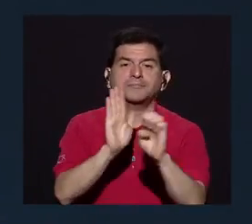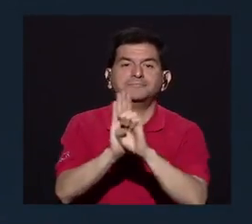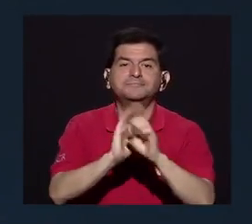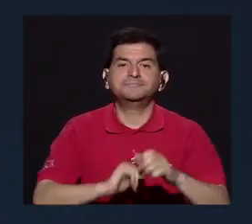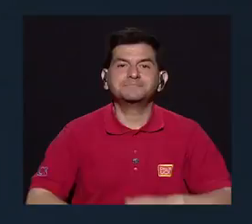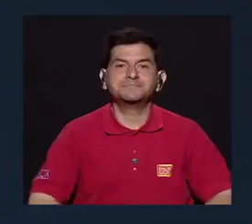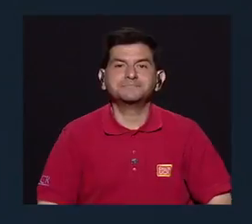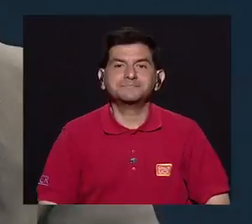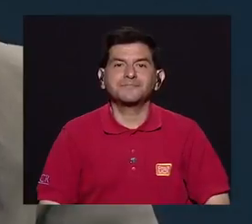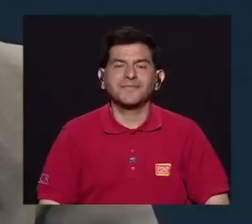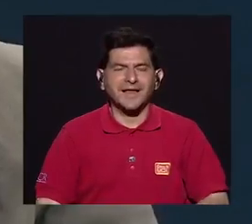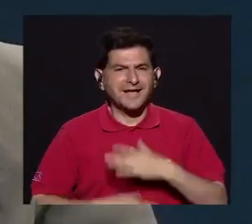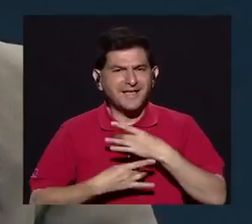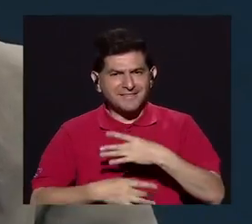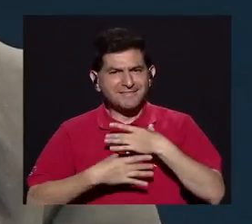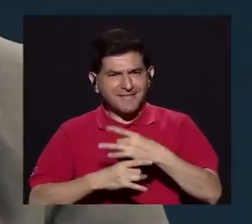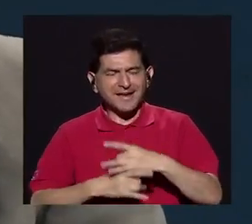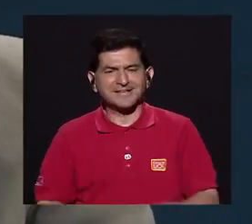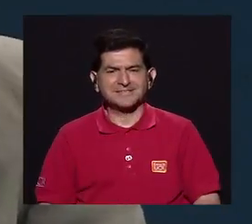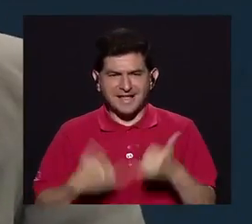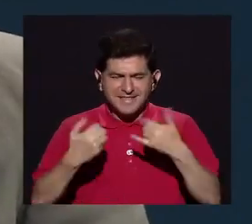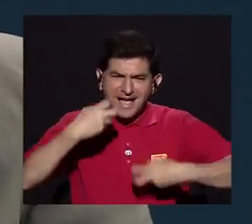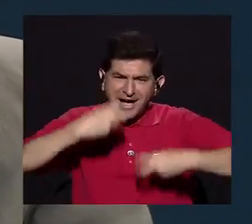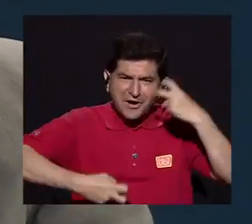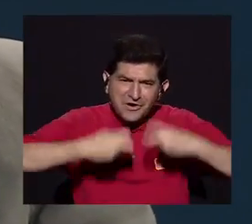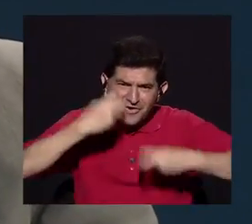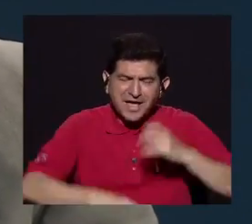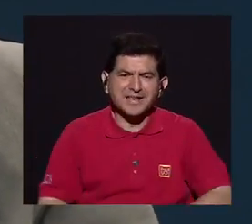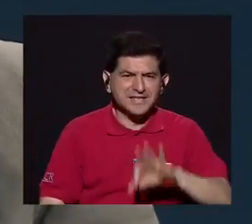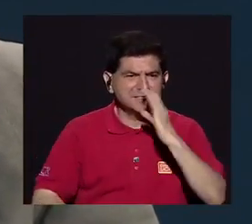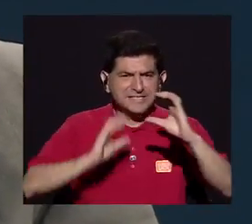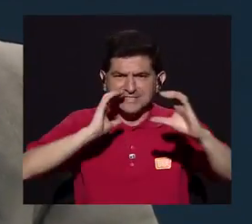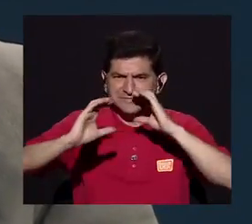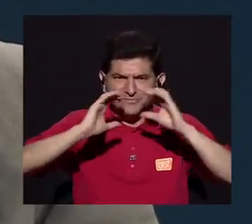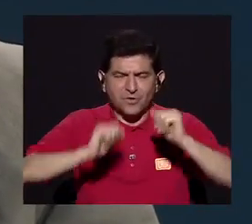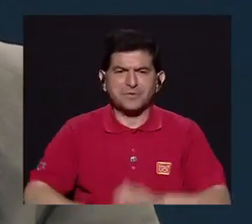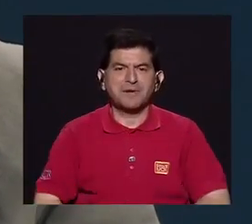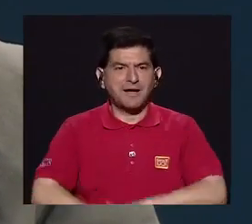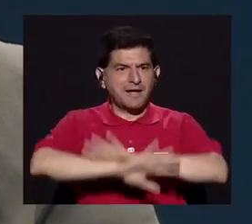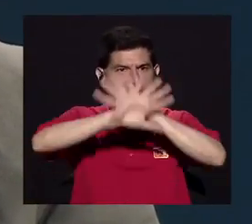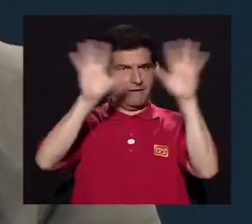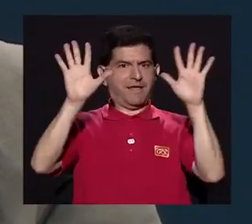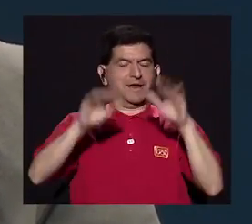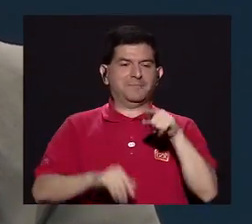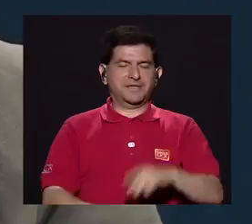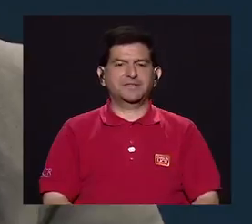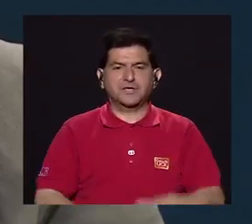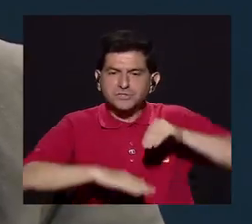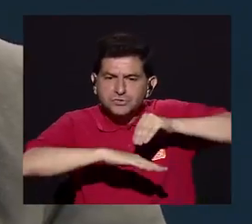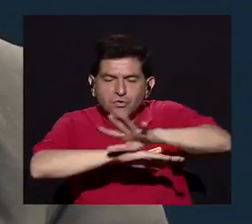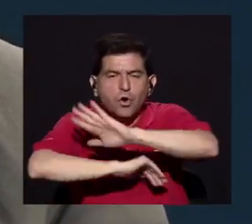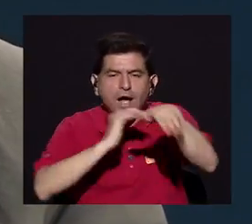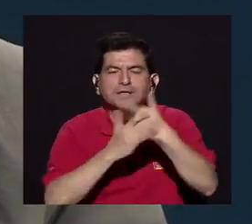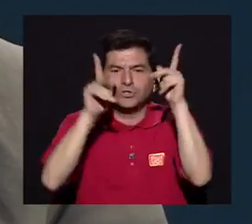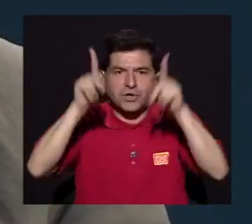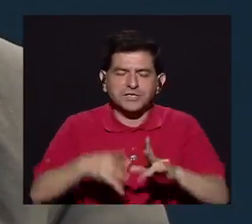ejemplo. Es algo muy curioso porque estamos viviendo una crisis, los medios de comunicación, y claramente eso también impregna a